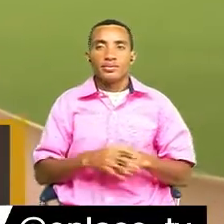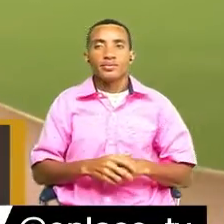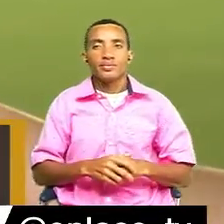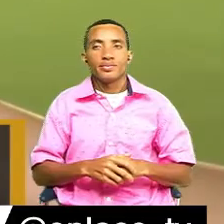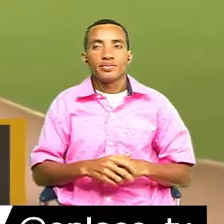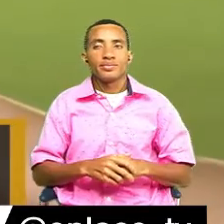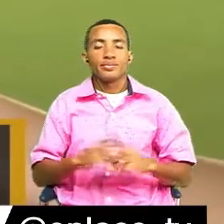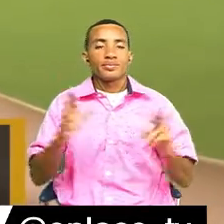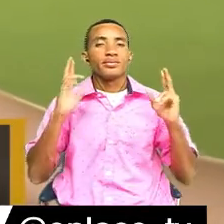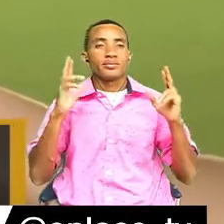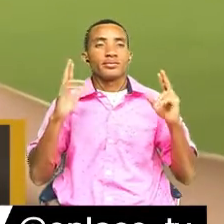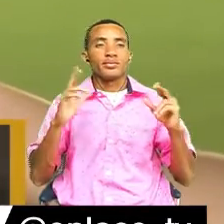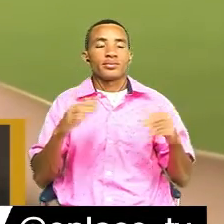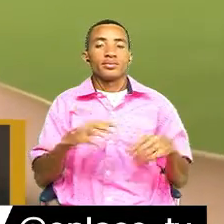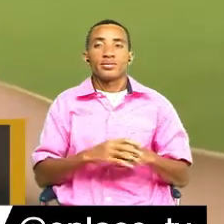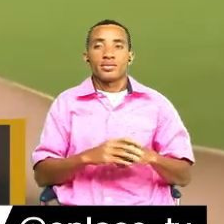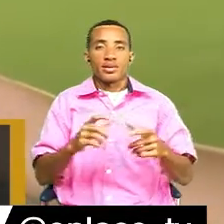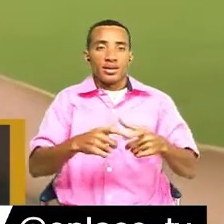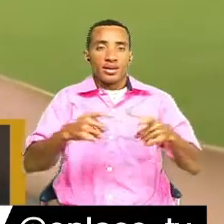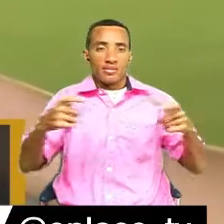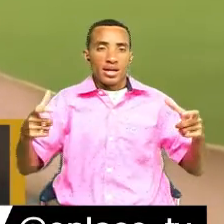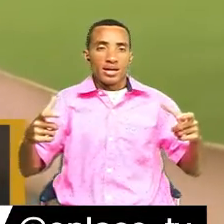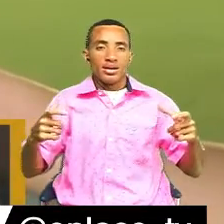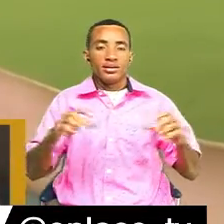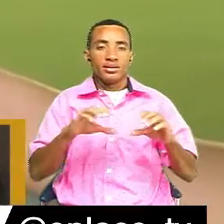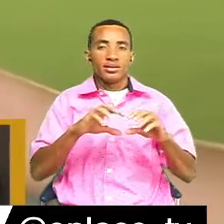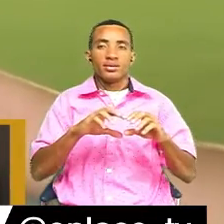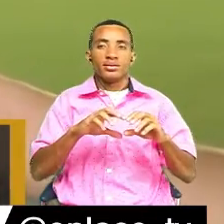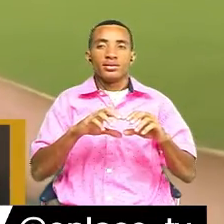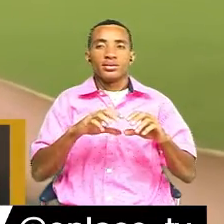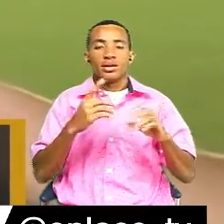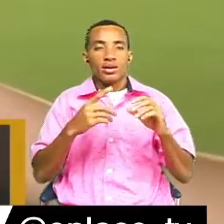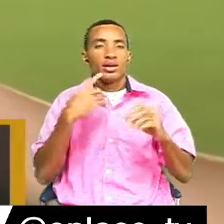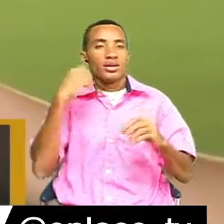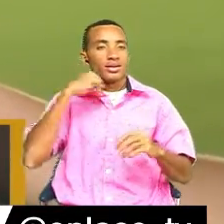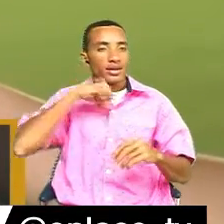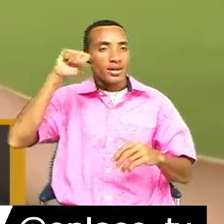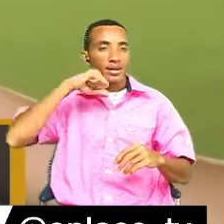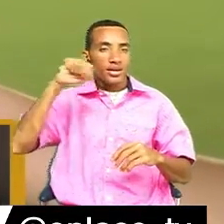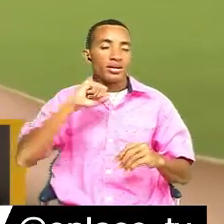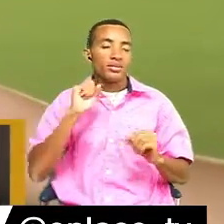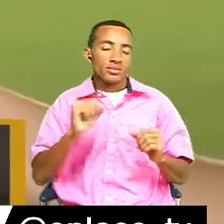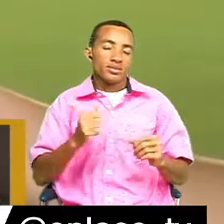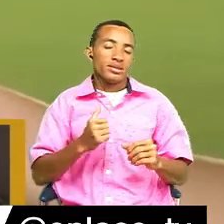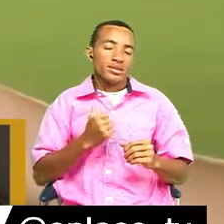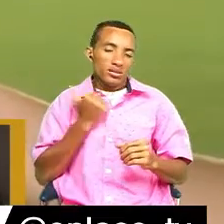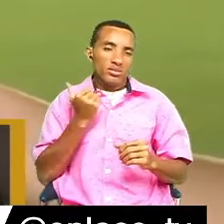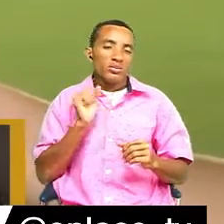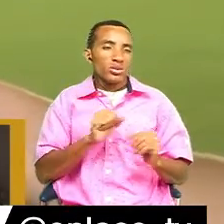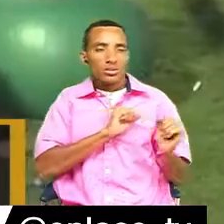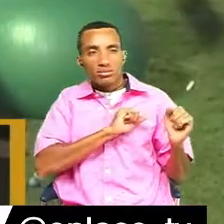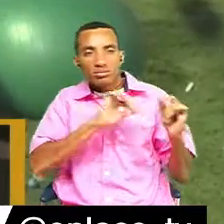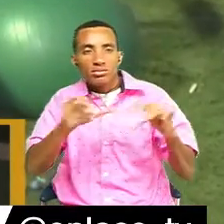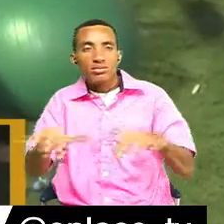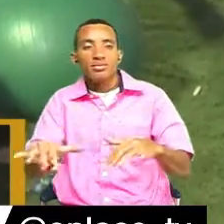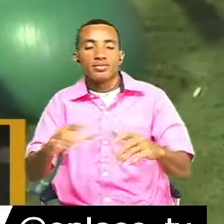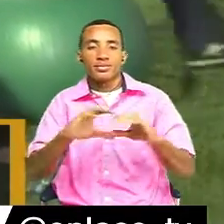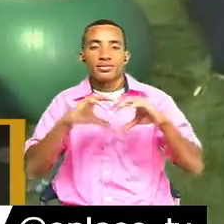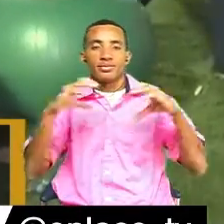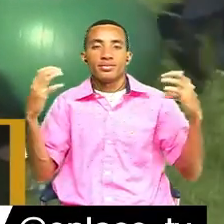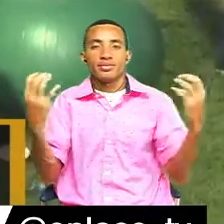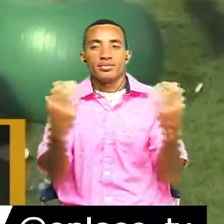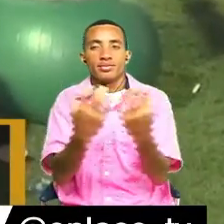No, esperamos que muy lleno porque venimos de una seguidilla de victorias, entonces espero que la gente nos acompañe y eso estamos esperando. Así las